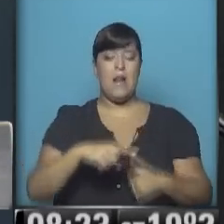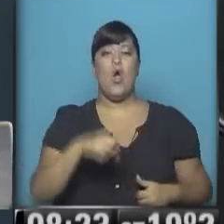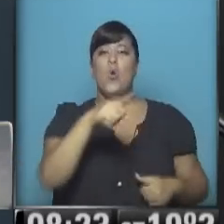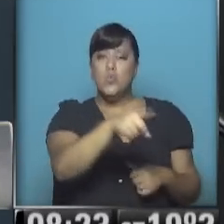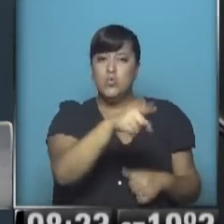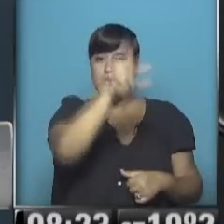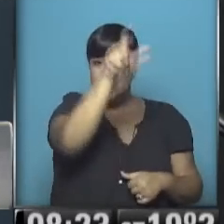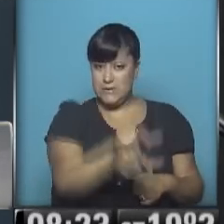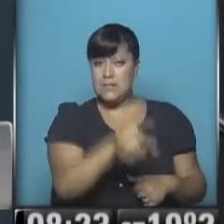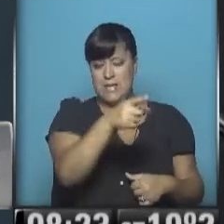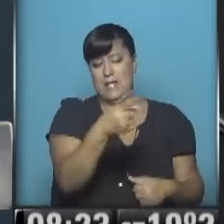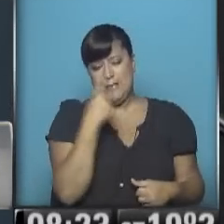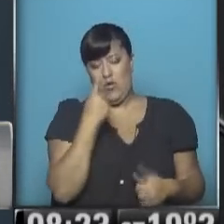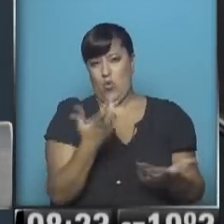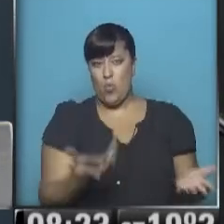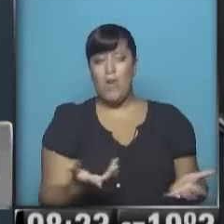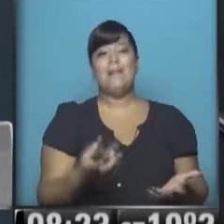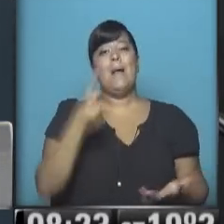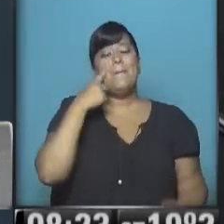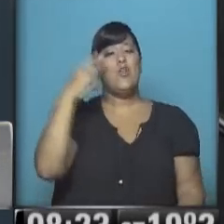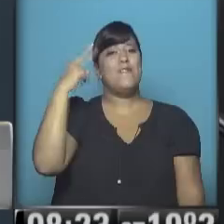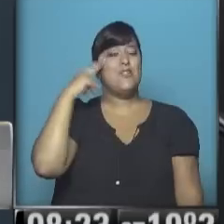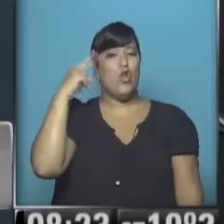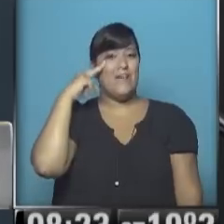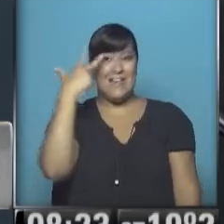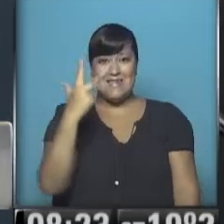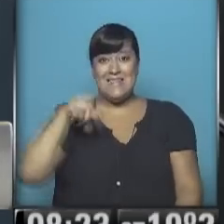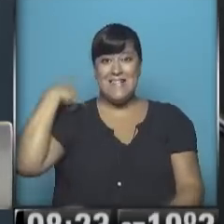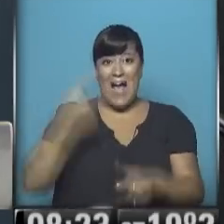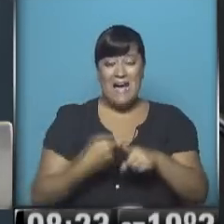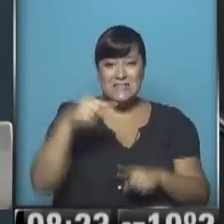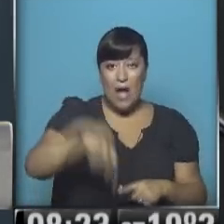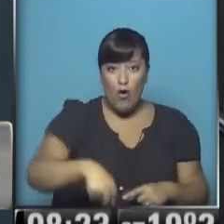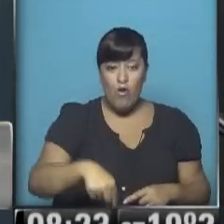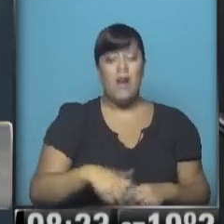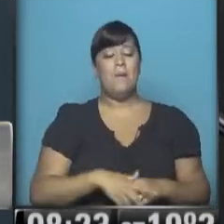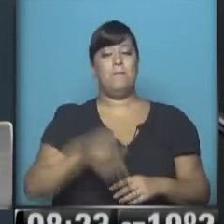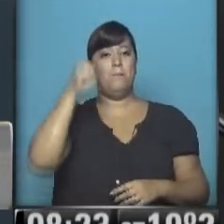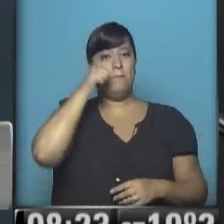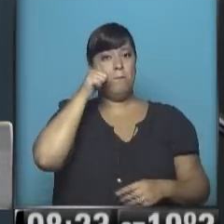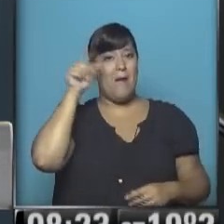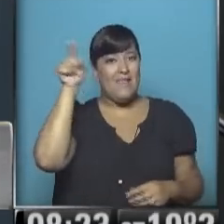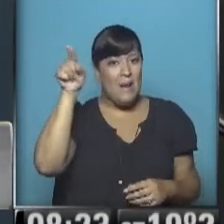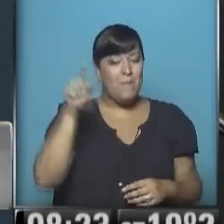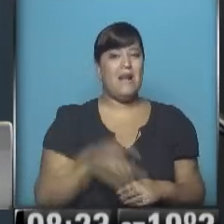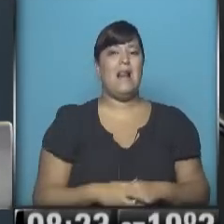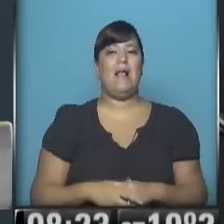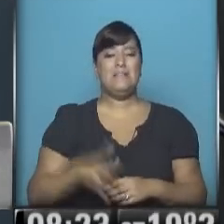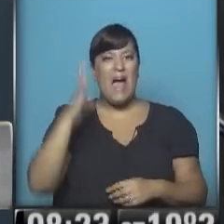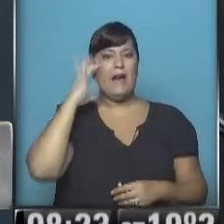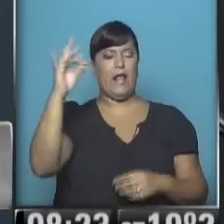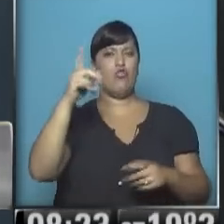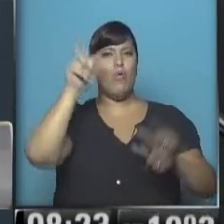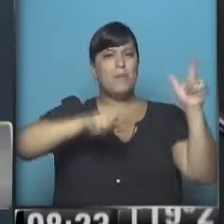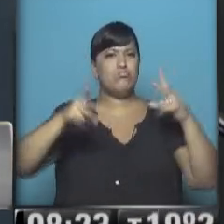observará que desde 1993 a la fecha mar del plata ha tenido un récord de turista